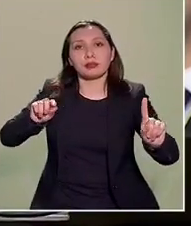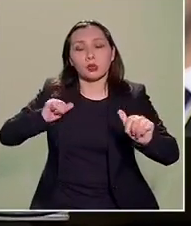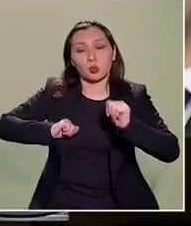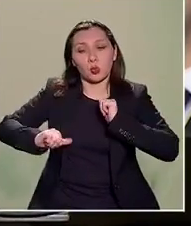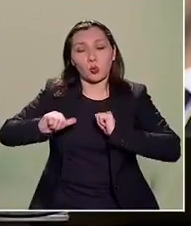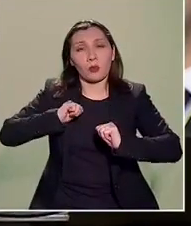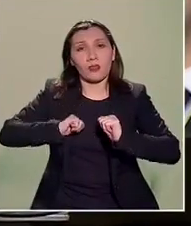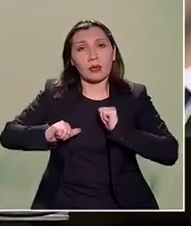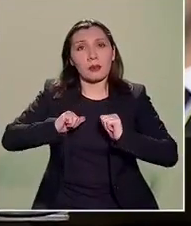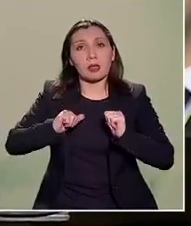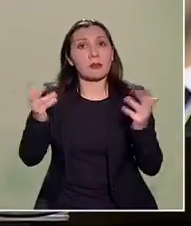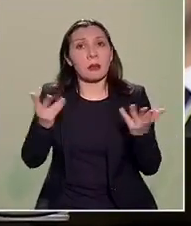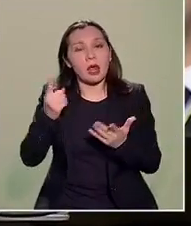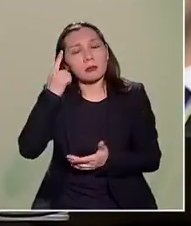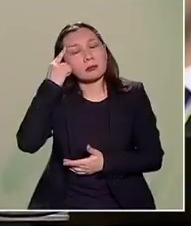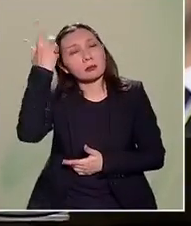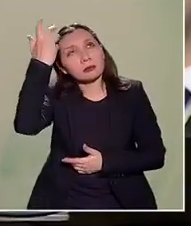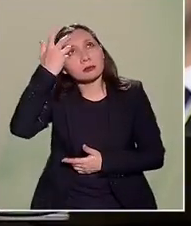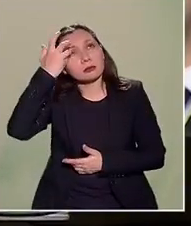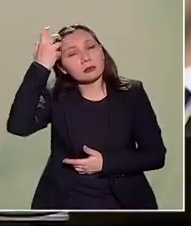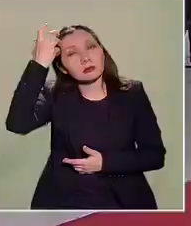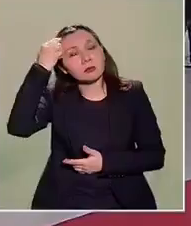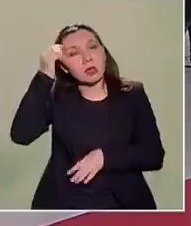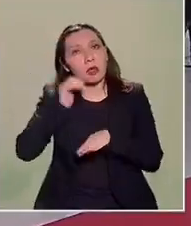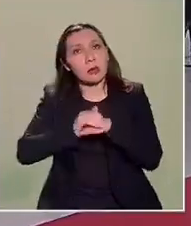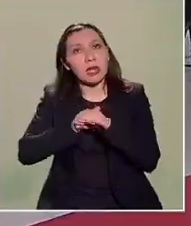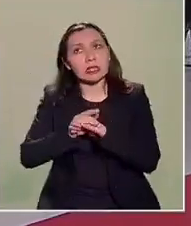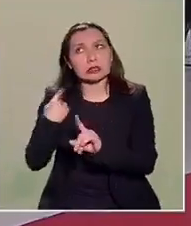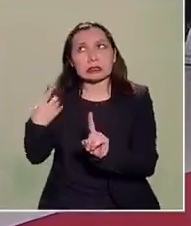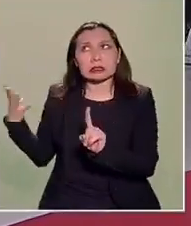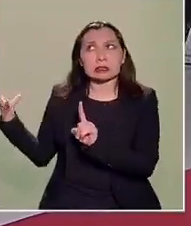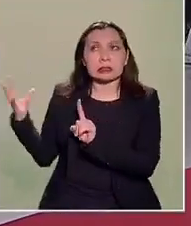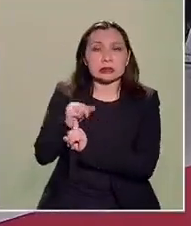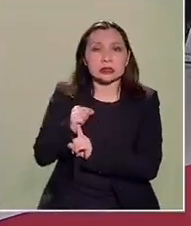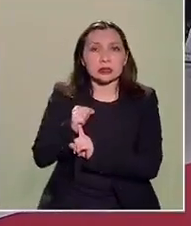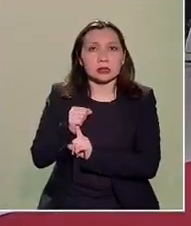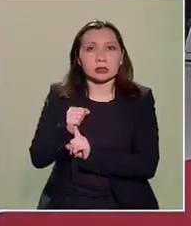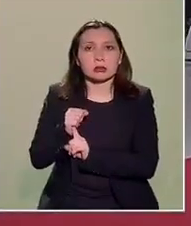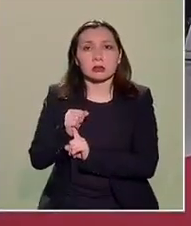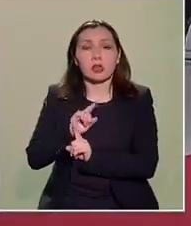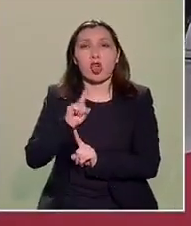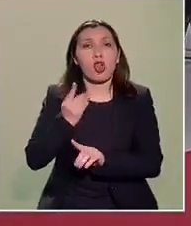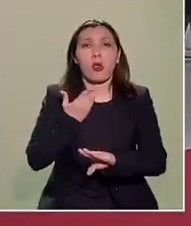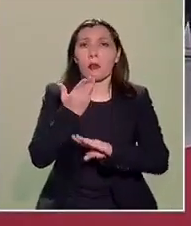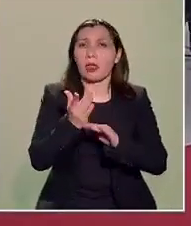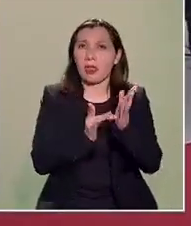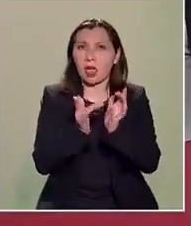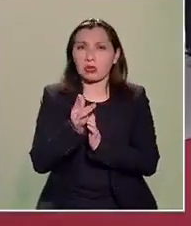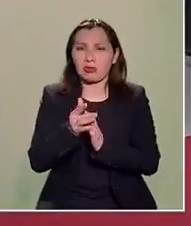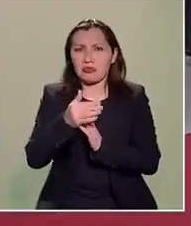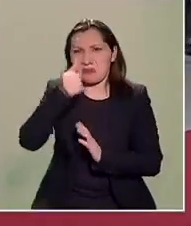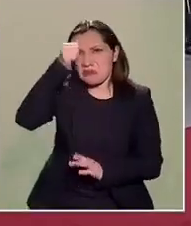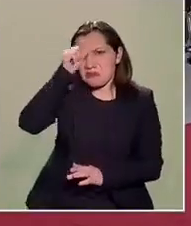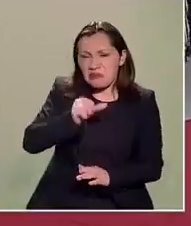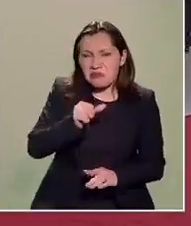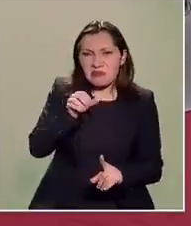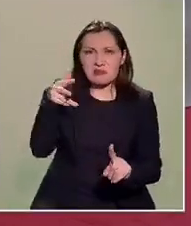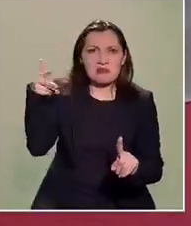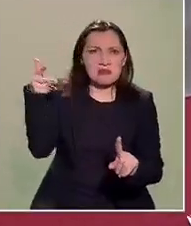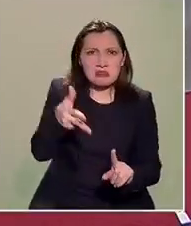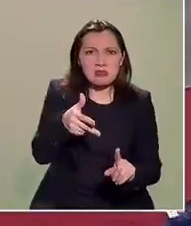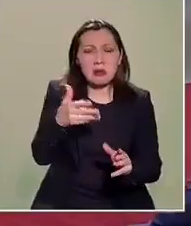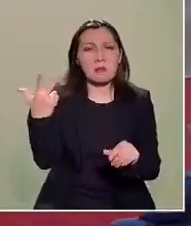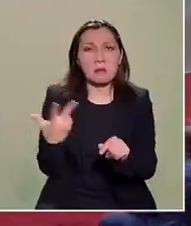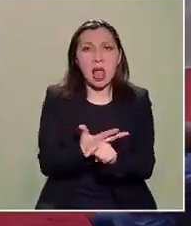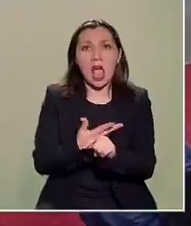sufrimiento para pensar en el pecado de sus perseguidores no invocó que su maldición alguna sobre